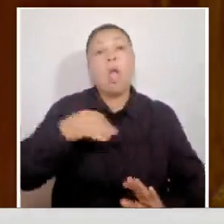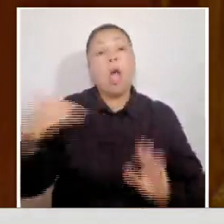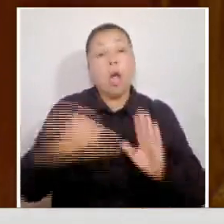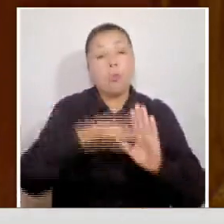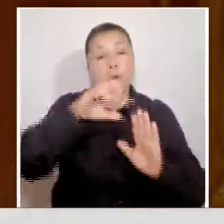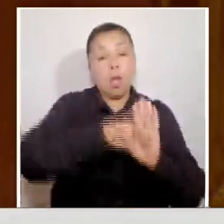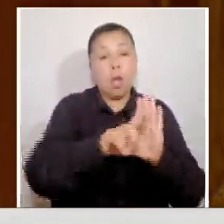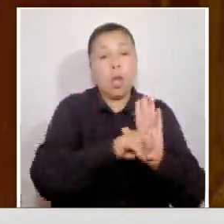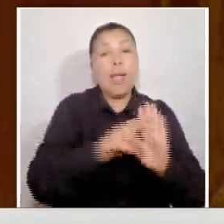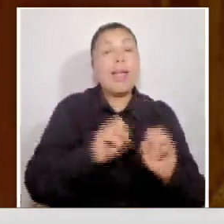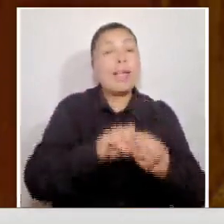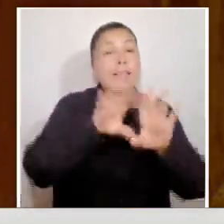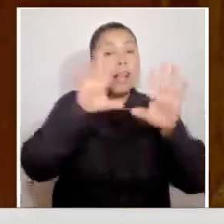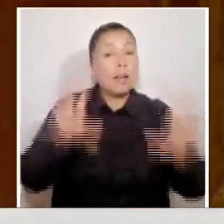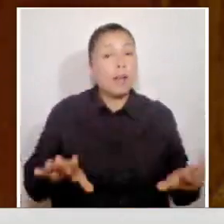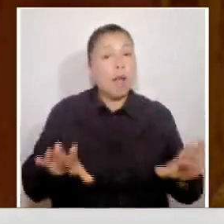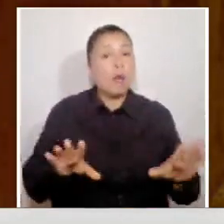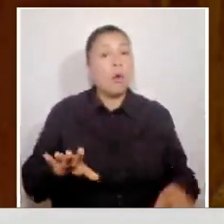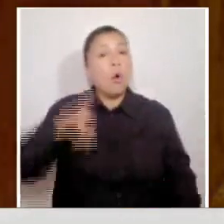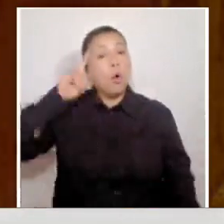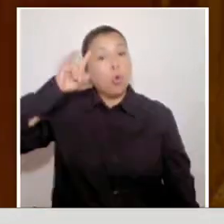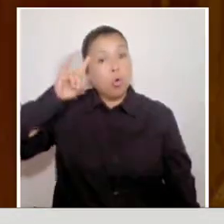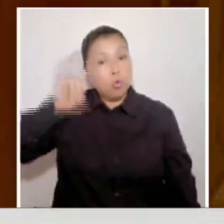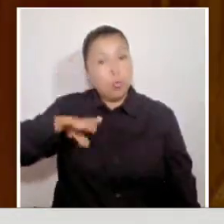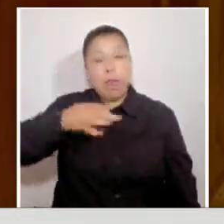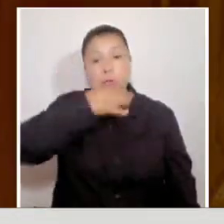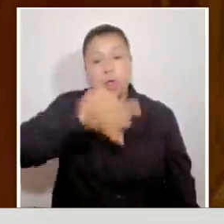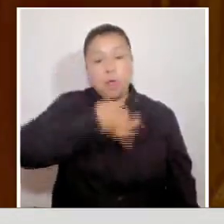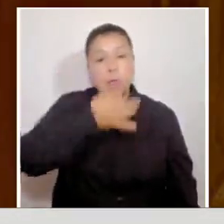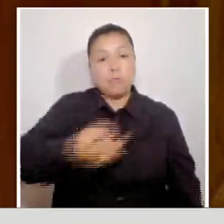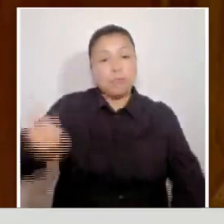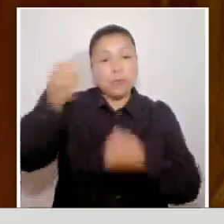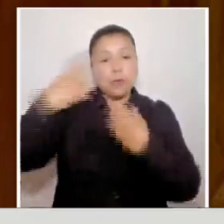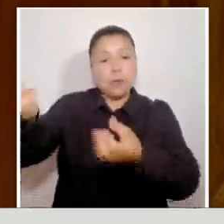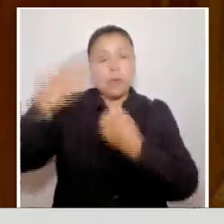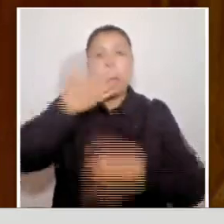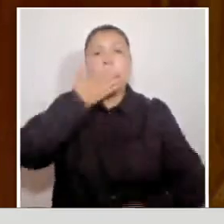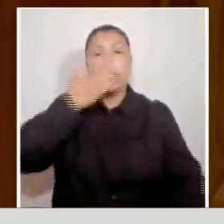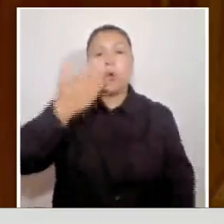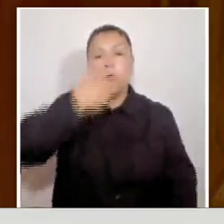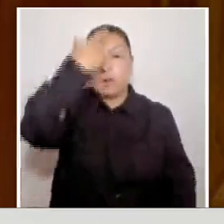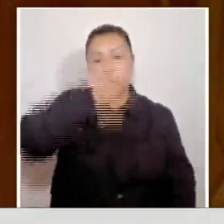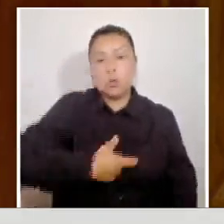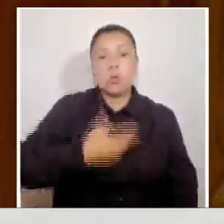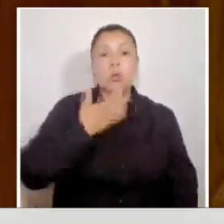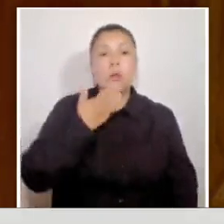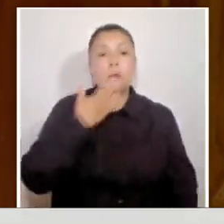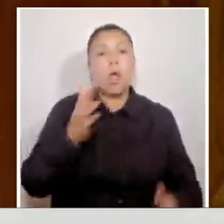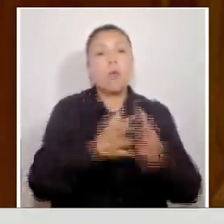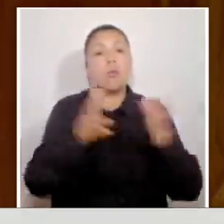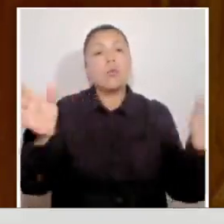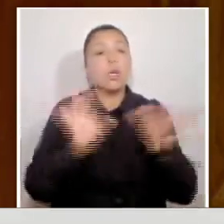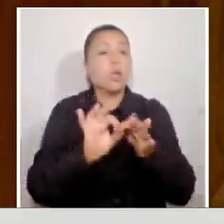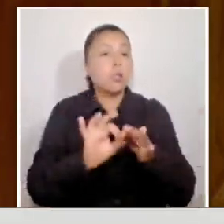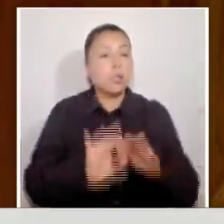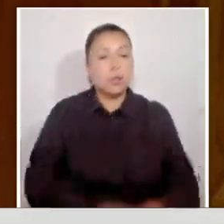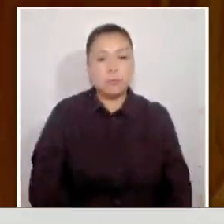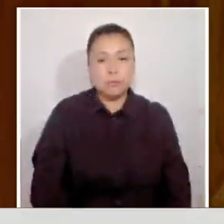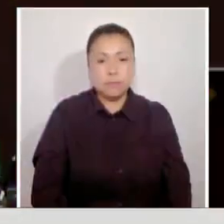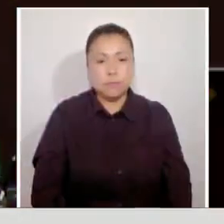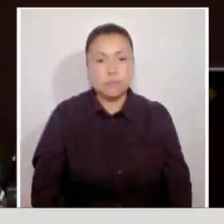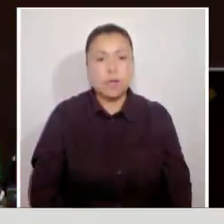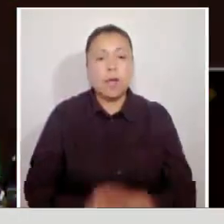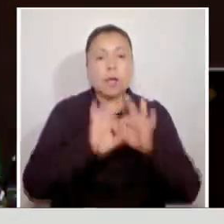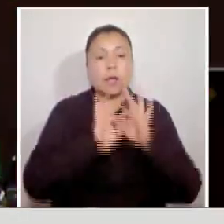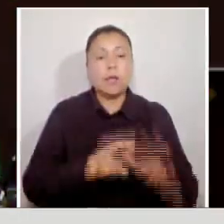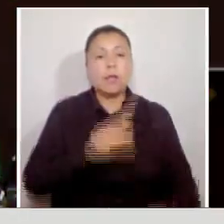claramente como se ha dicho Aquí enseñan a ser mejores personas también Muchas gracias gracias diputada